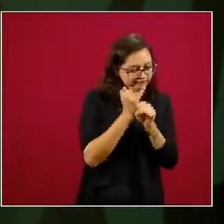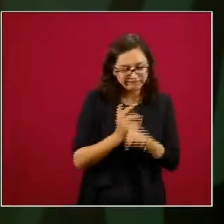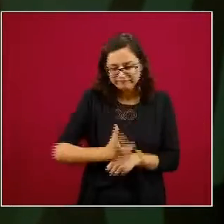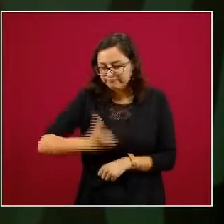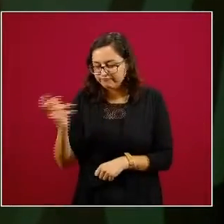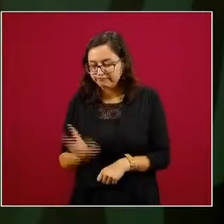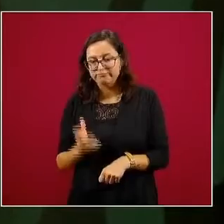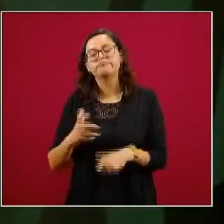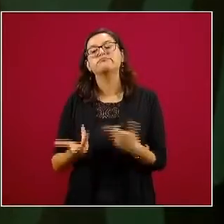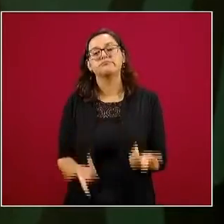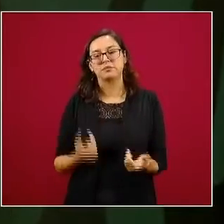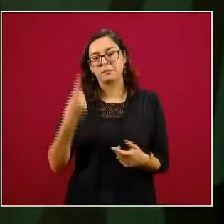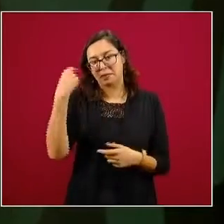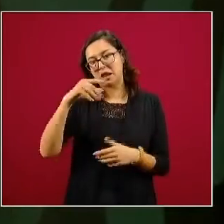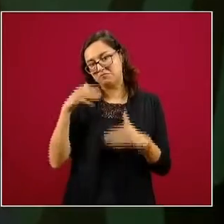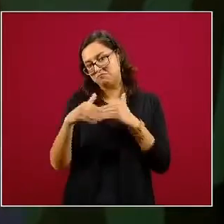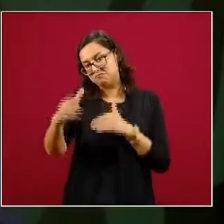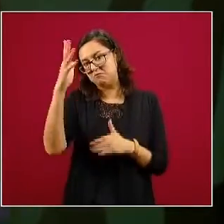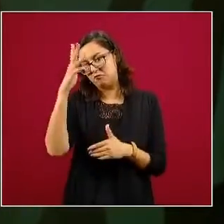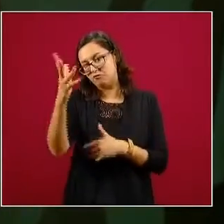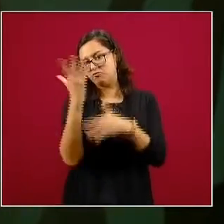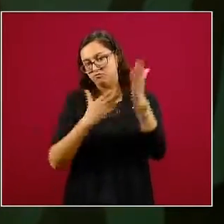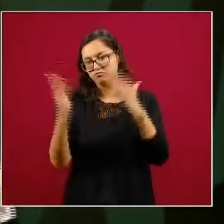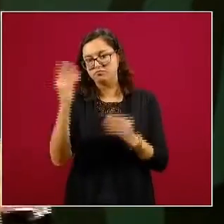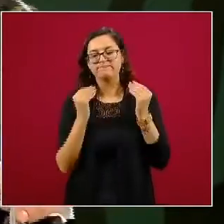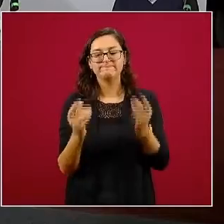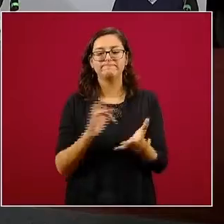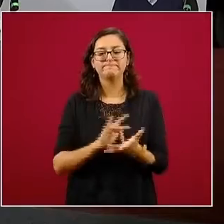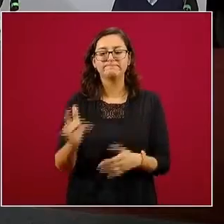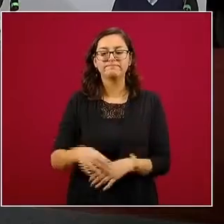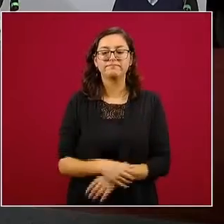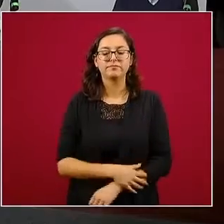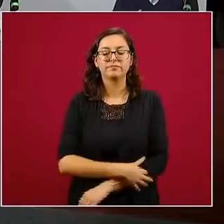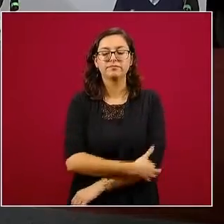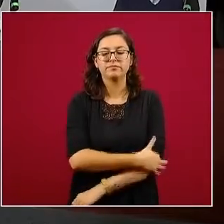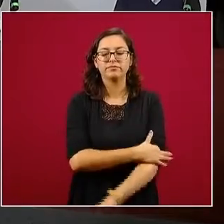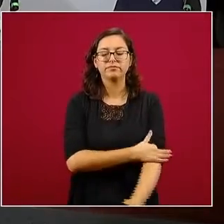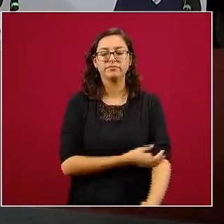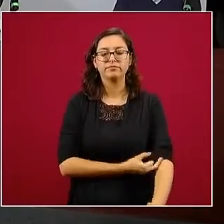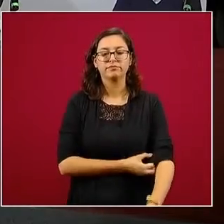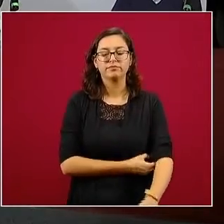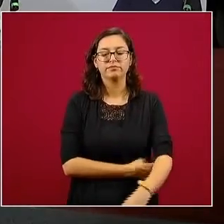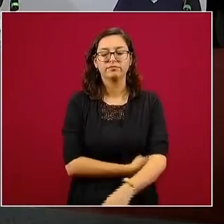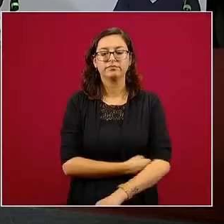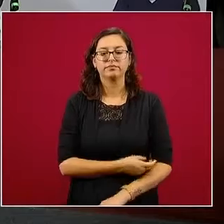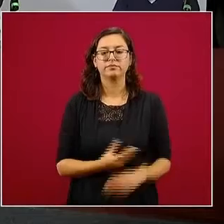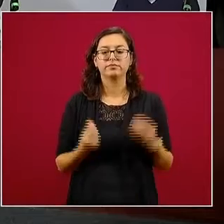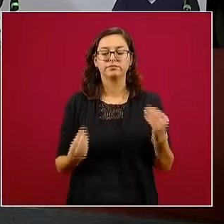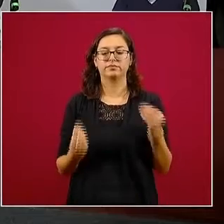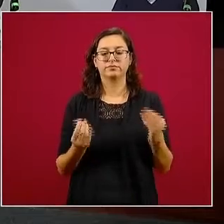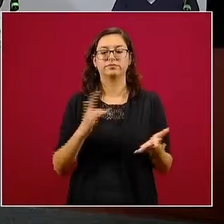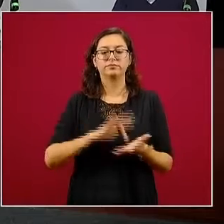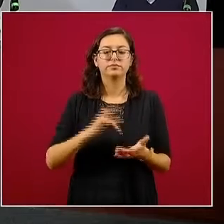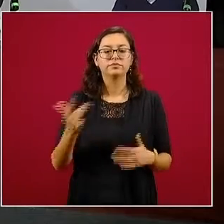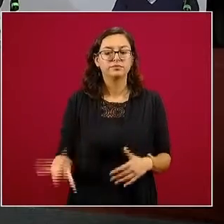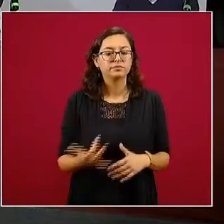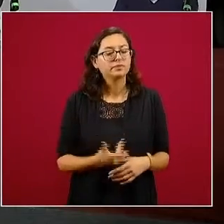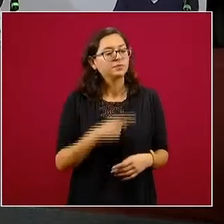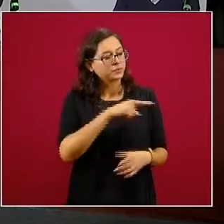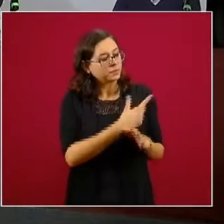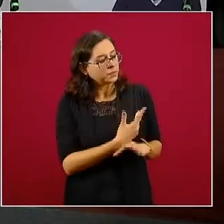sigue siendo la recomendación más importante que tenemos desde la Organización Panamericana de la Salud y la Organización Mundial de la Salud para los